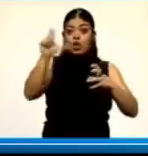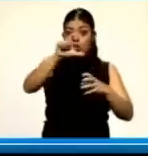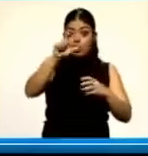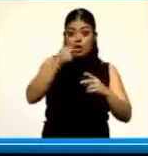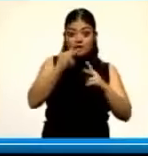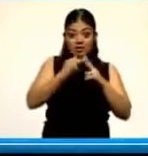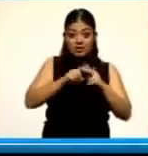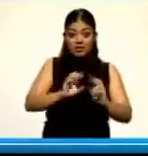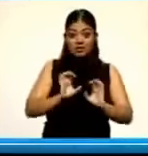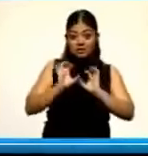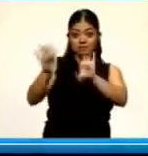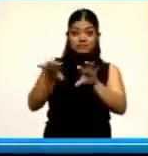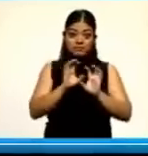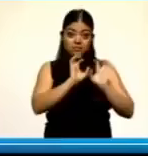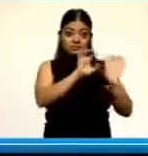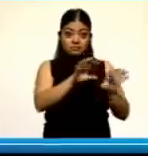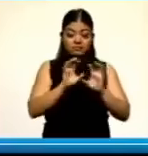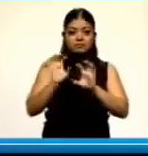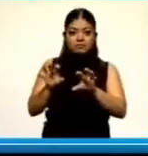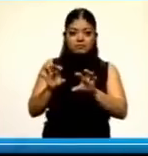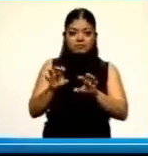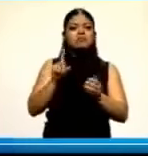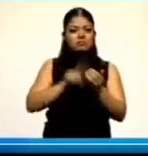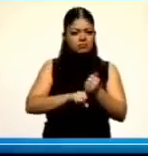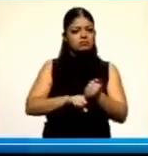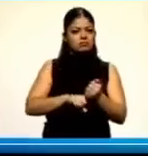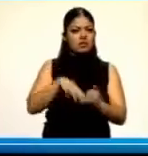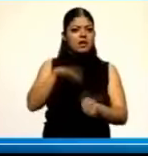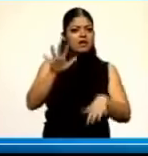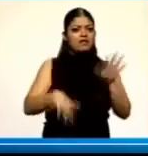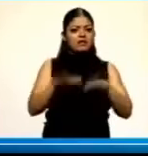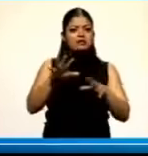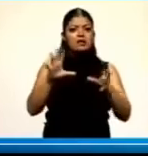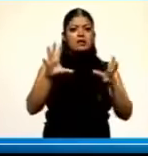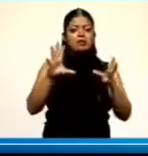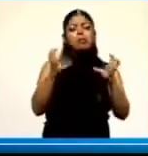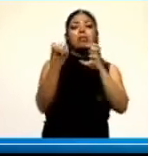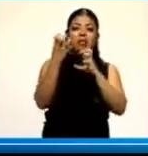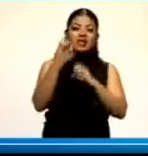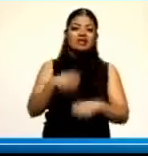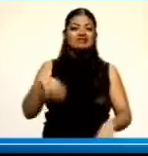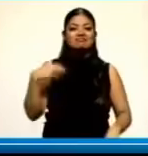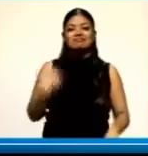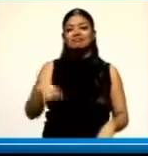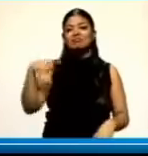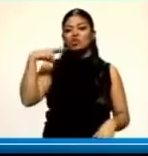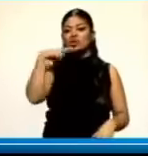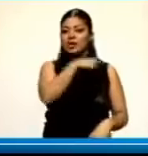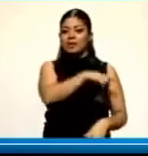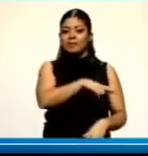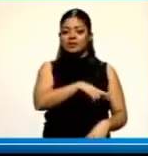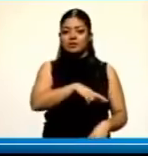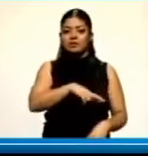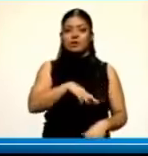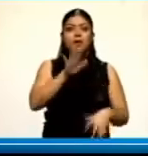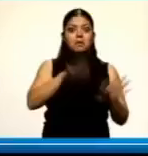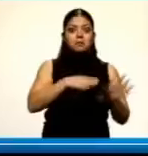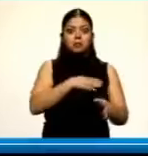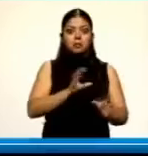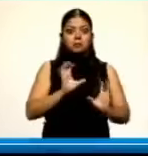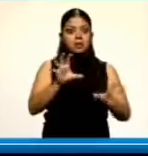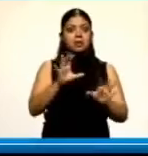jugar. En malas ocasiones se reventaba a temprana hora y en buenas ocasiones